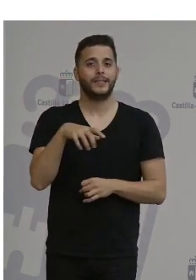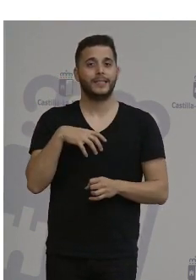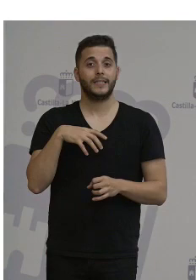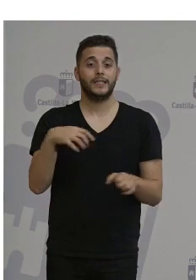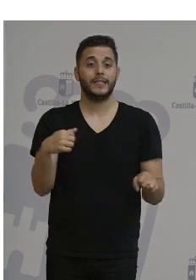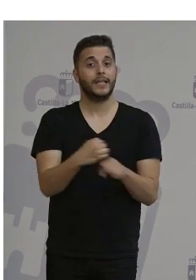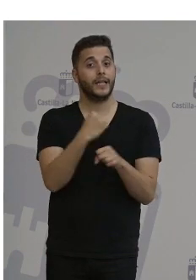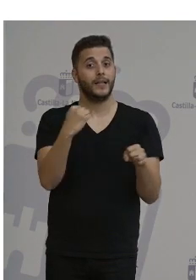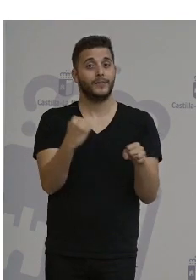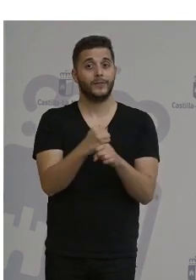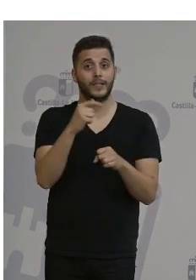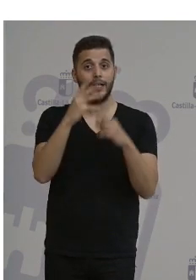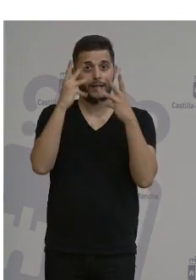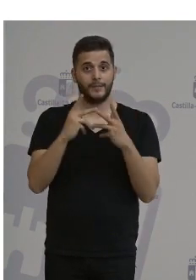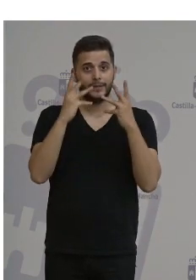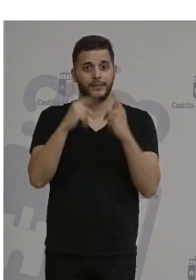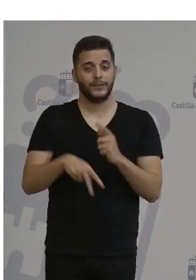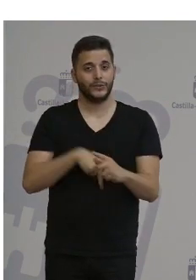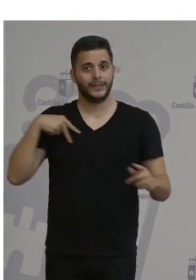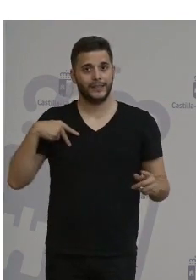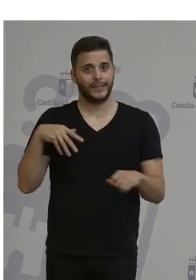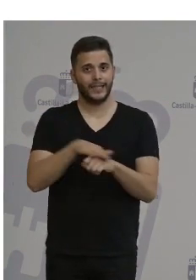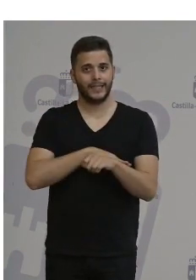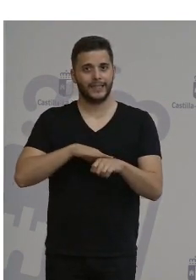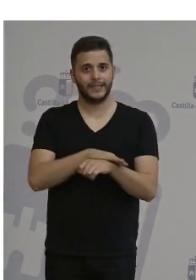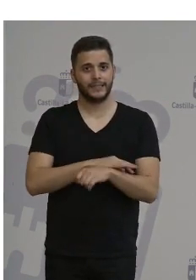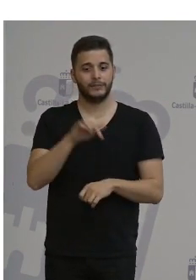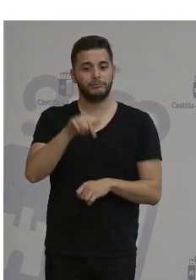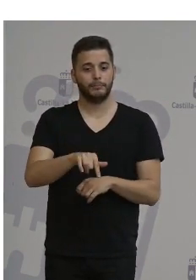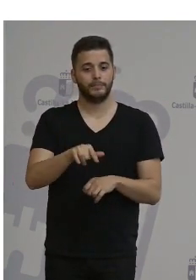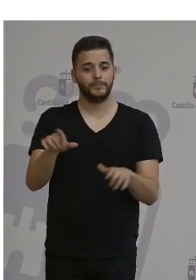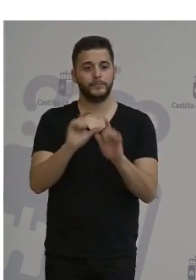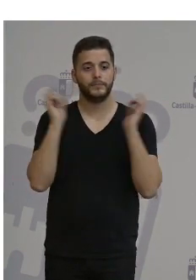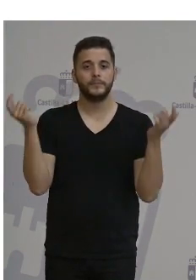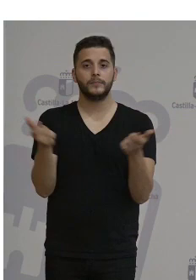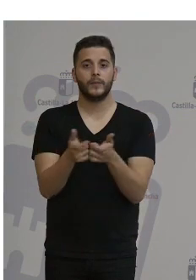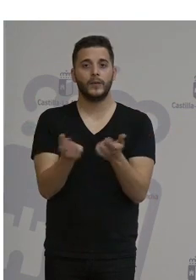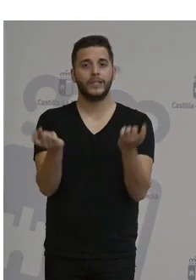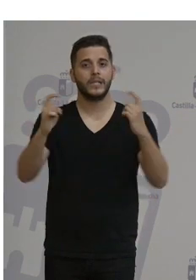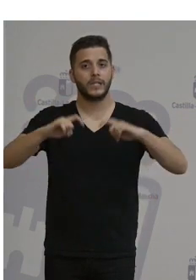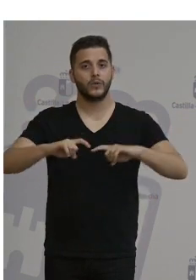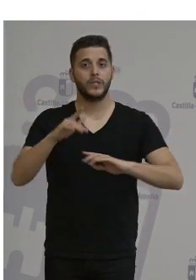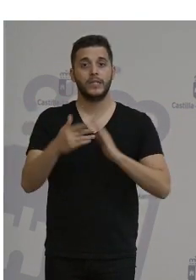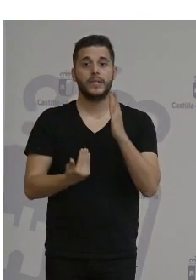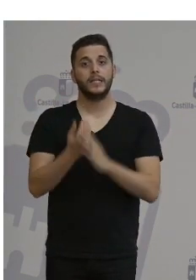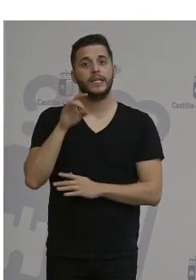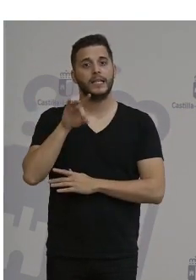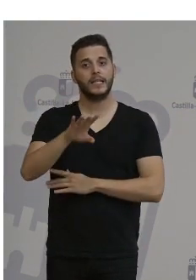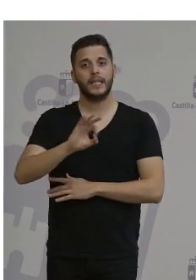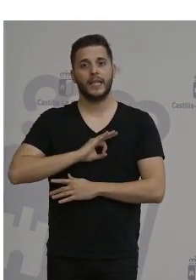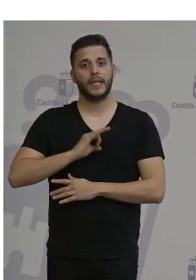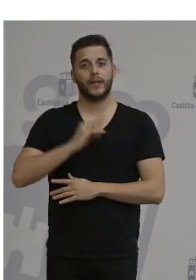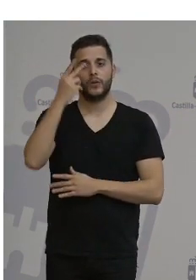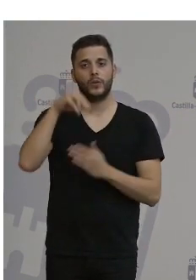Administración General del Estado. El jurado se reunió el día 15 de enero de 2020